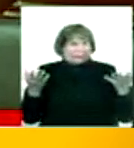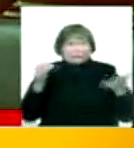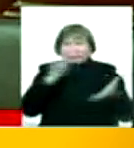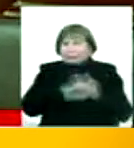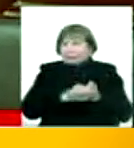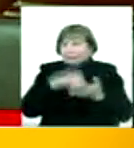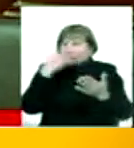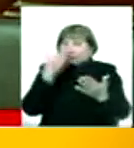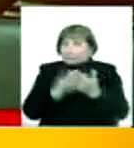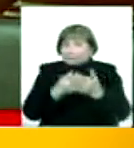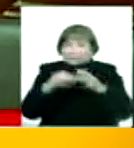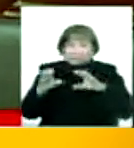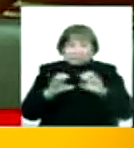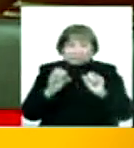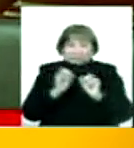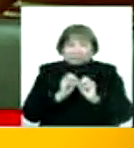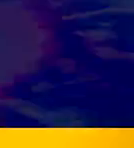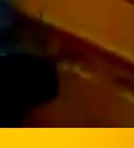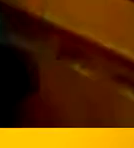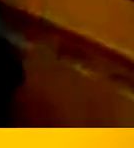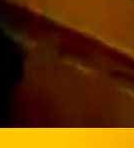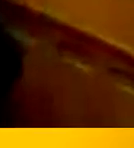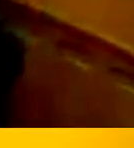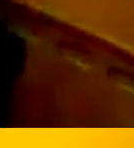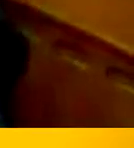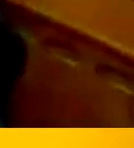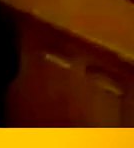Y además, están promoviendo la violencia.